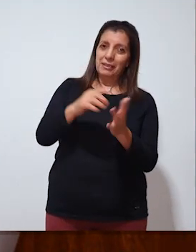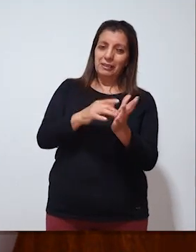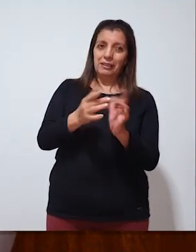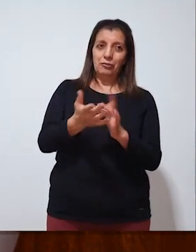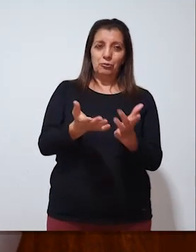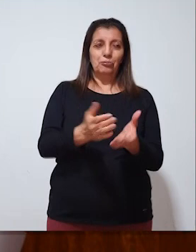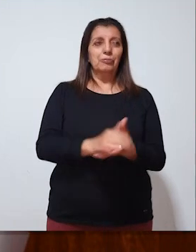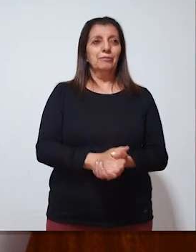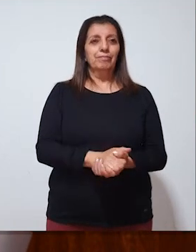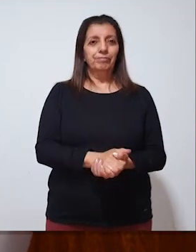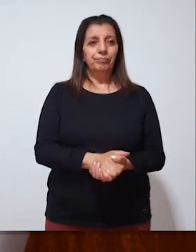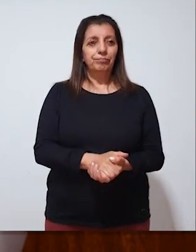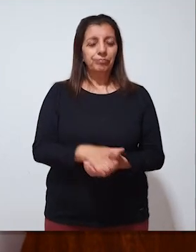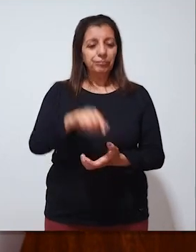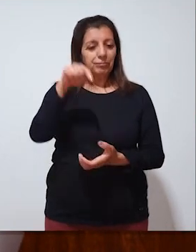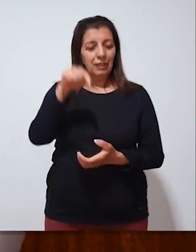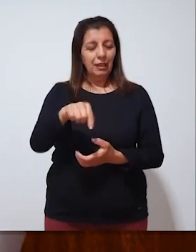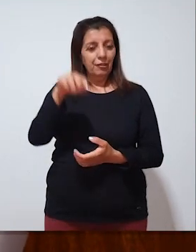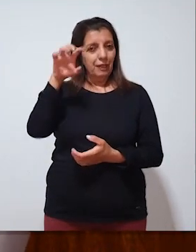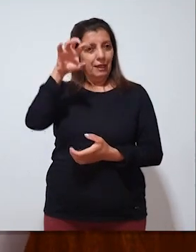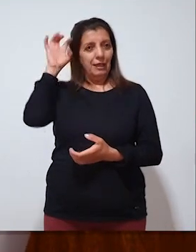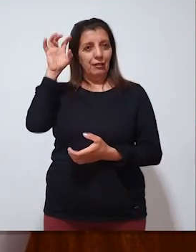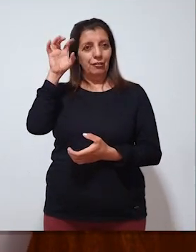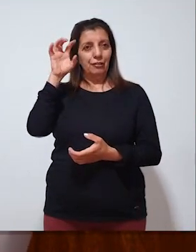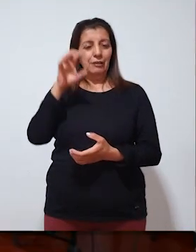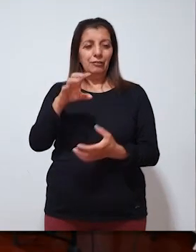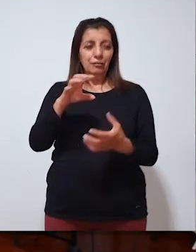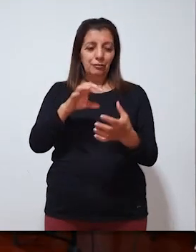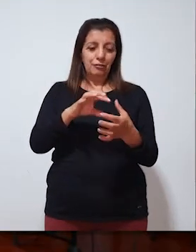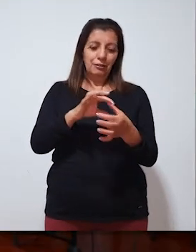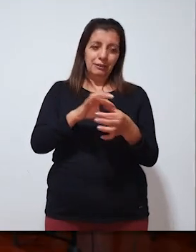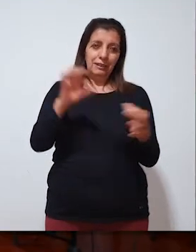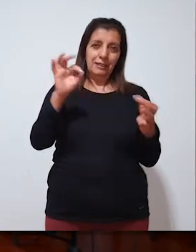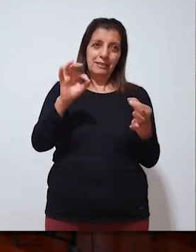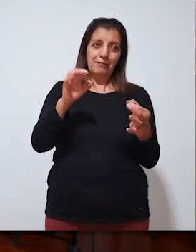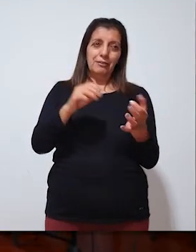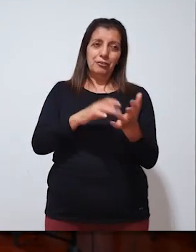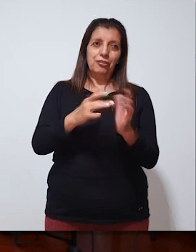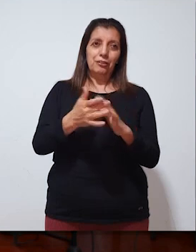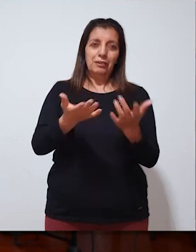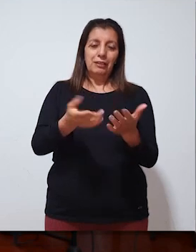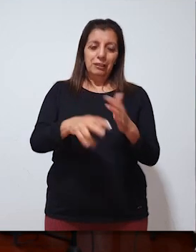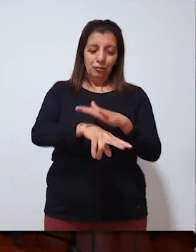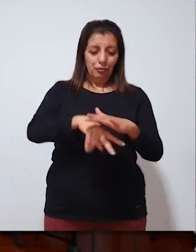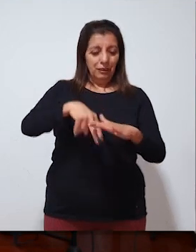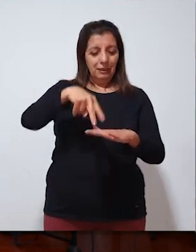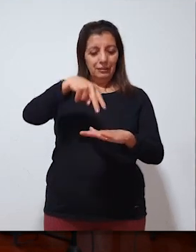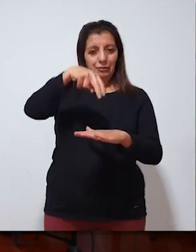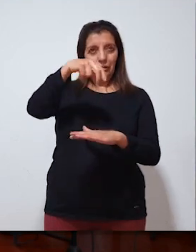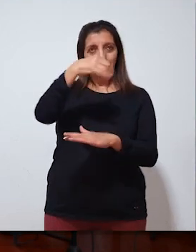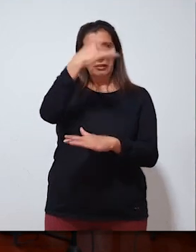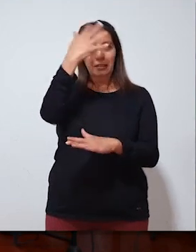Así, Padre, al celebrar ahora el memorial de la pasión salvadora de tu Hijo, de su admirable resurrección y ascensión al